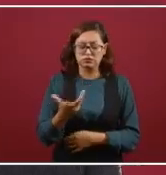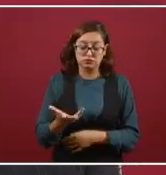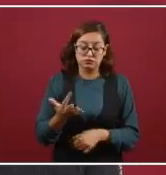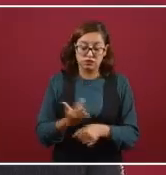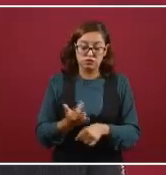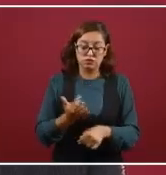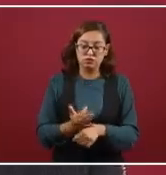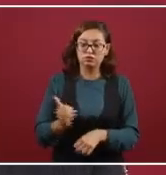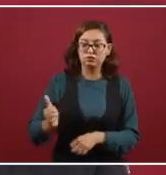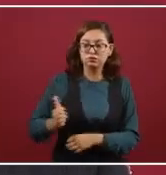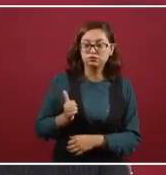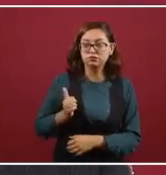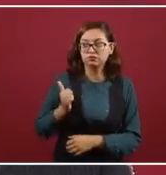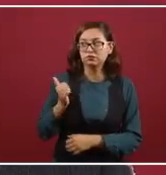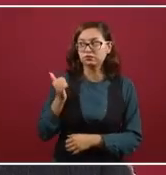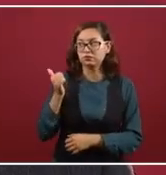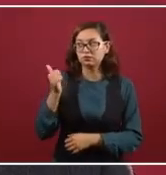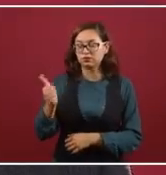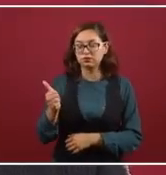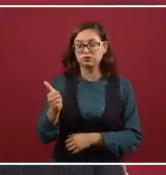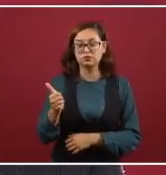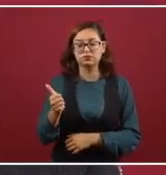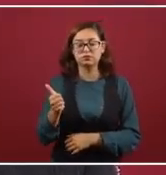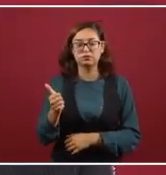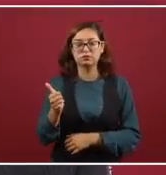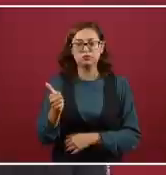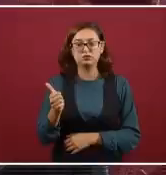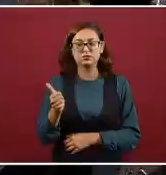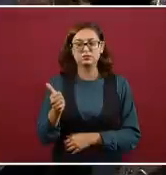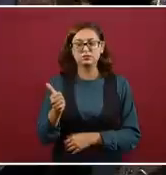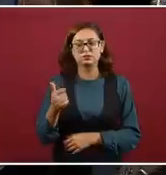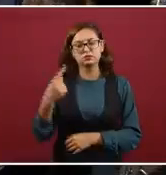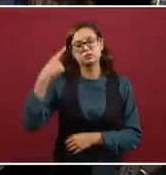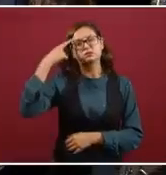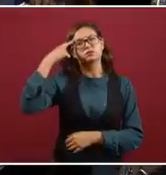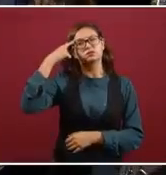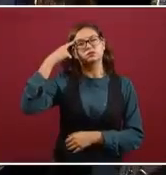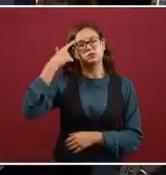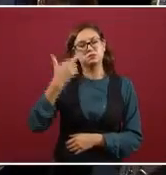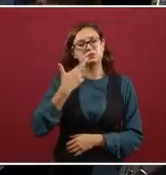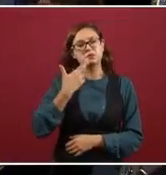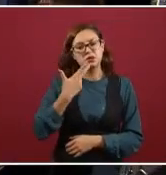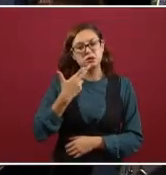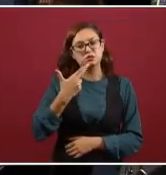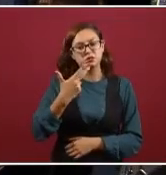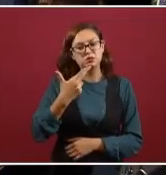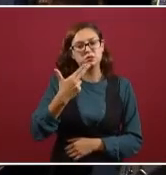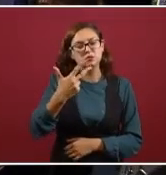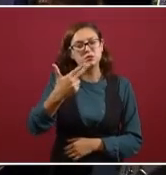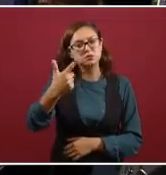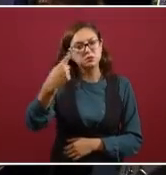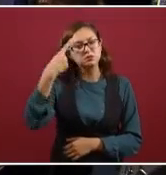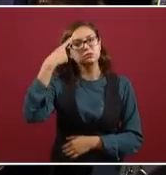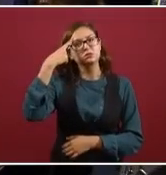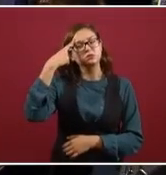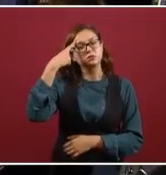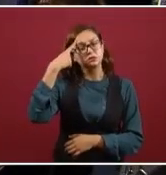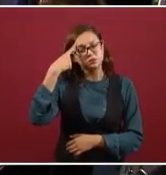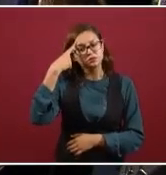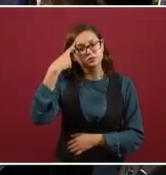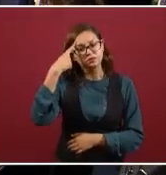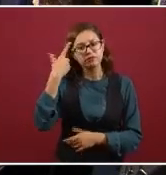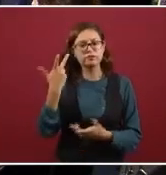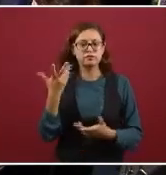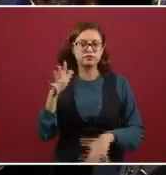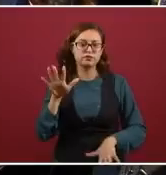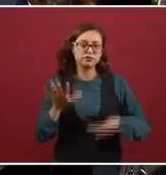aprovechar, ¿no?, para ir refrescando la memoria, porque a veces